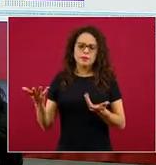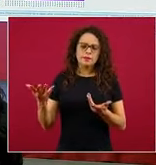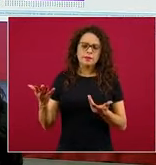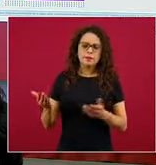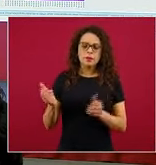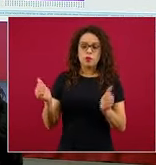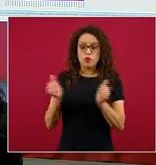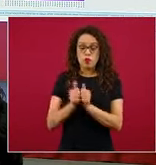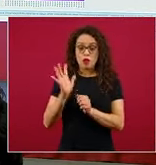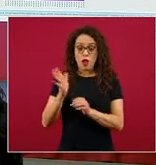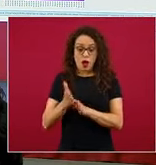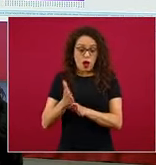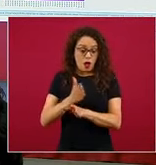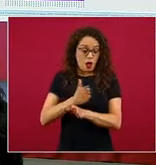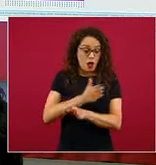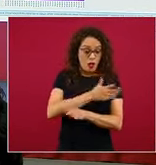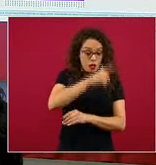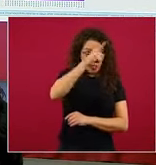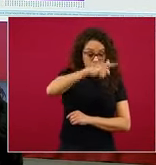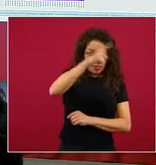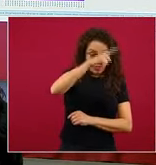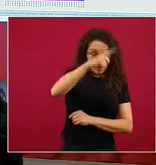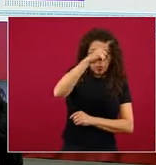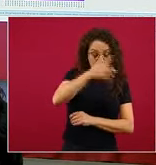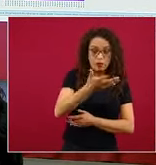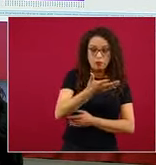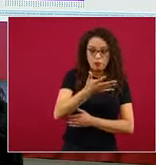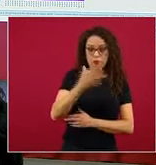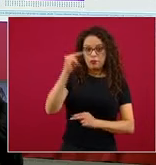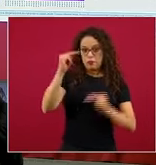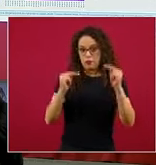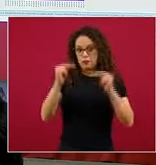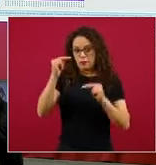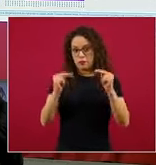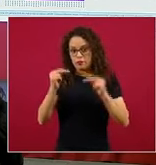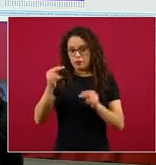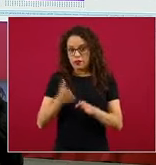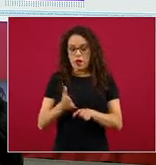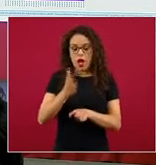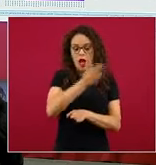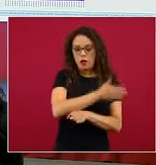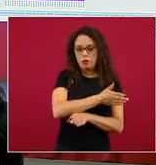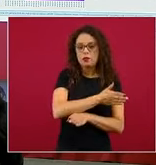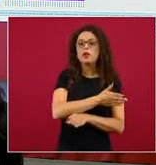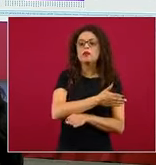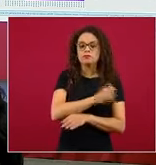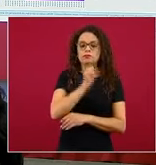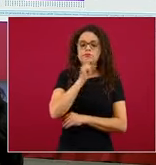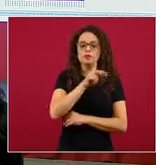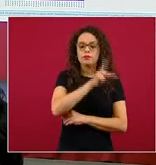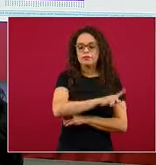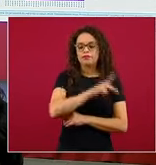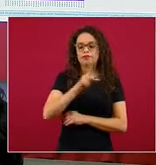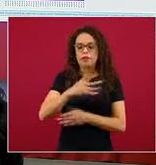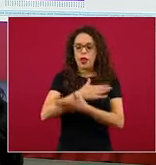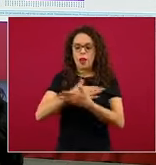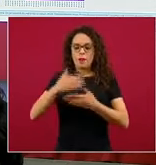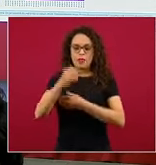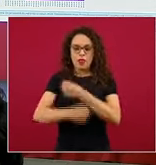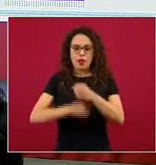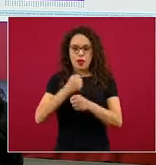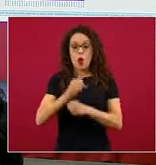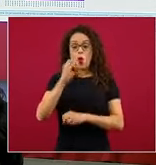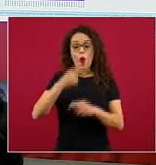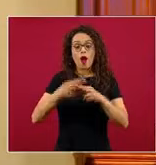relación a las que ya se habían observado, o sea, es decir, un nivel, una magnitud que ya se había observado previamente a mitad del año o a